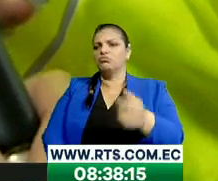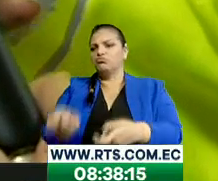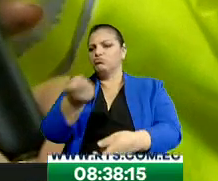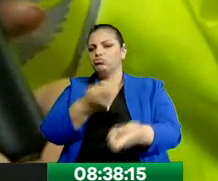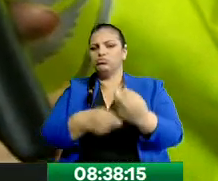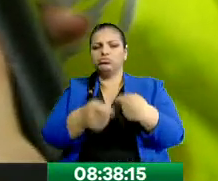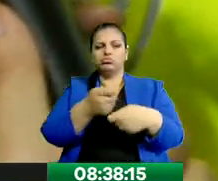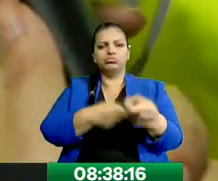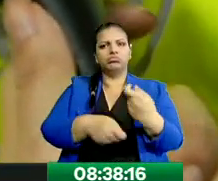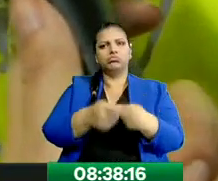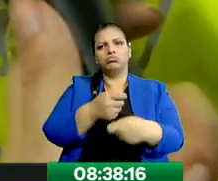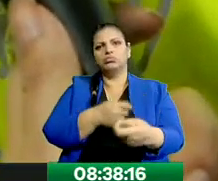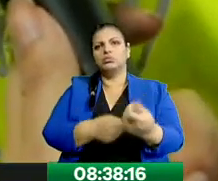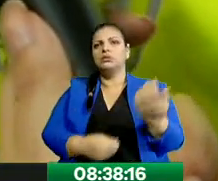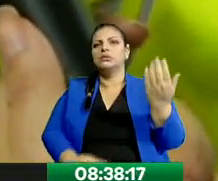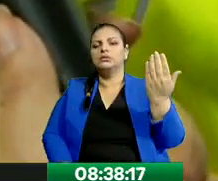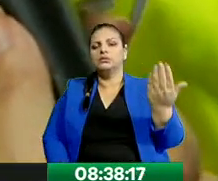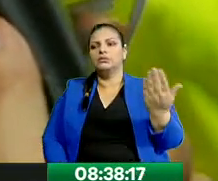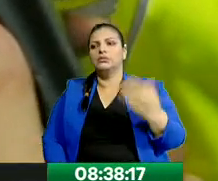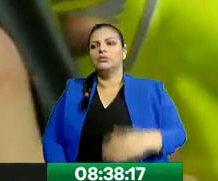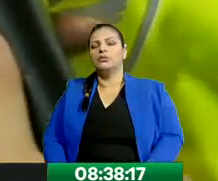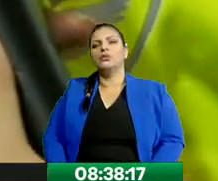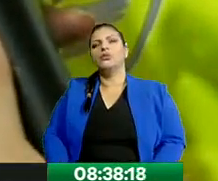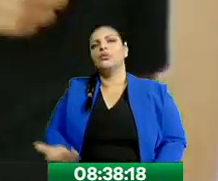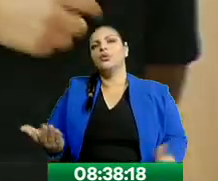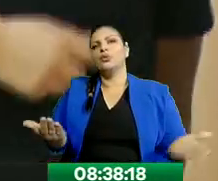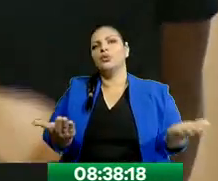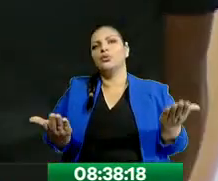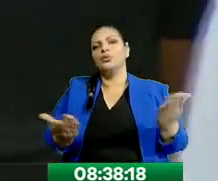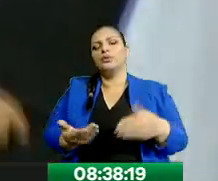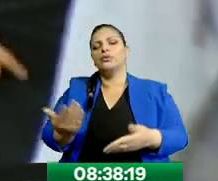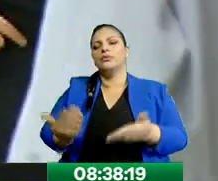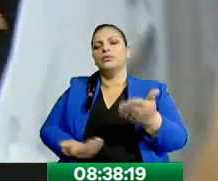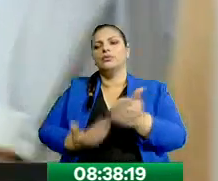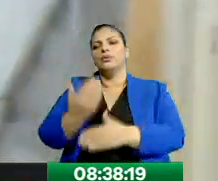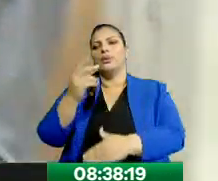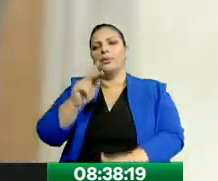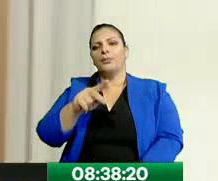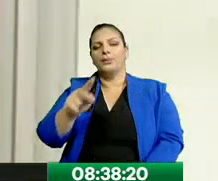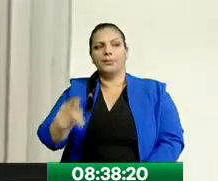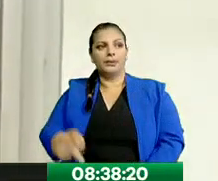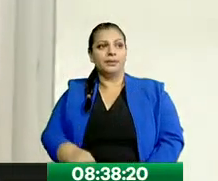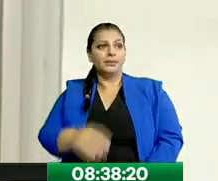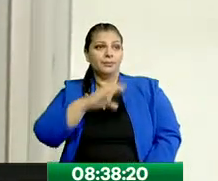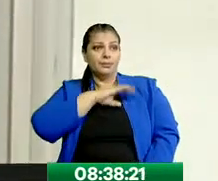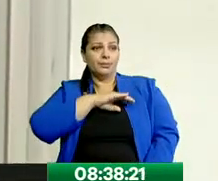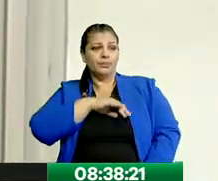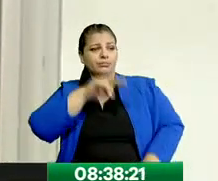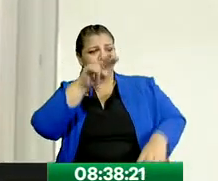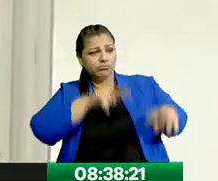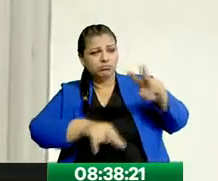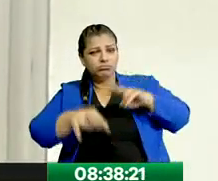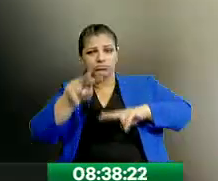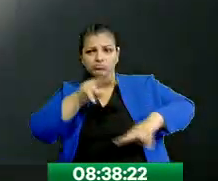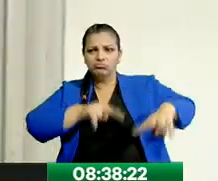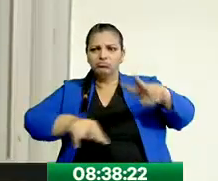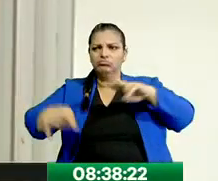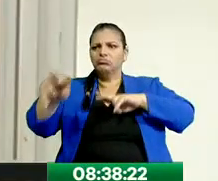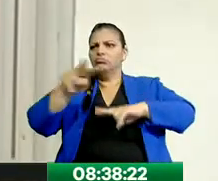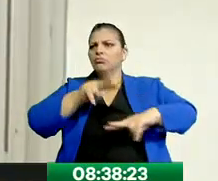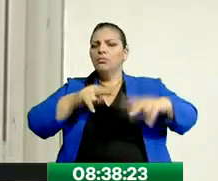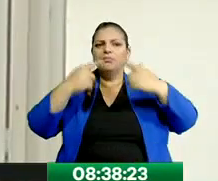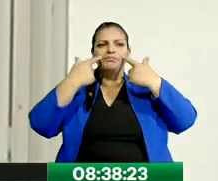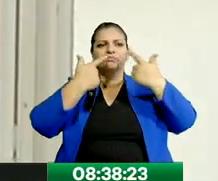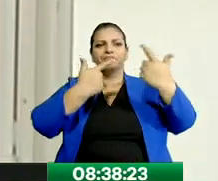al presunto expendio de la sustancia en el sector de la Nueva Prosperina. Y que continuarán realizándose los operativos. Quieren limpiar la zona